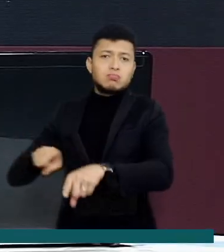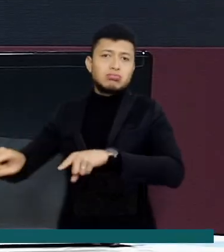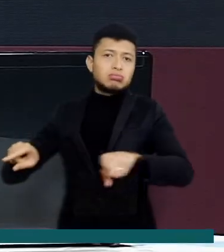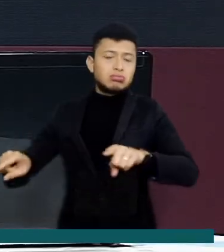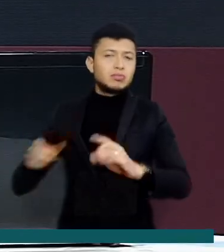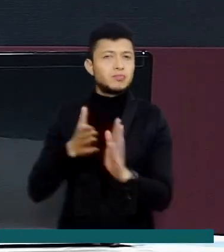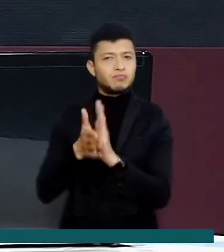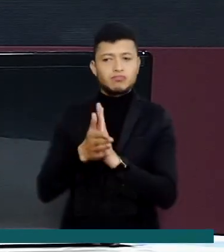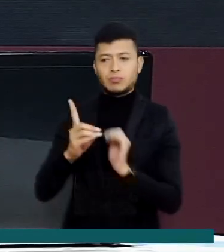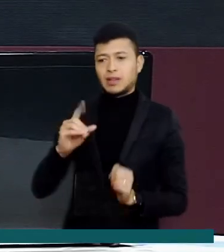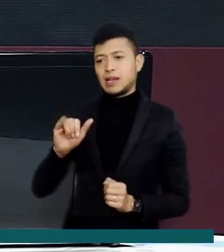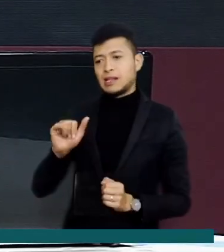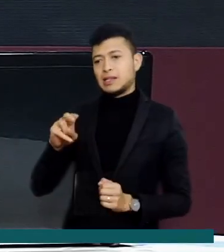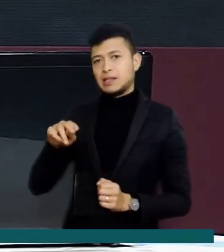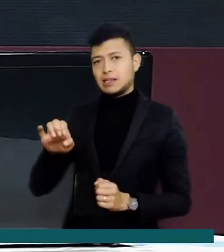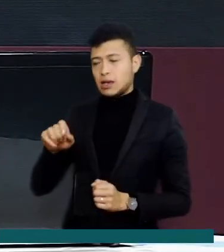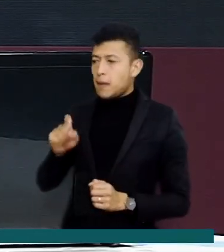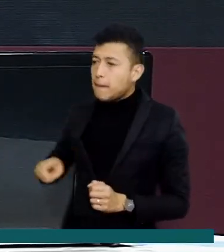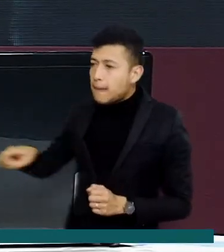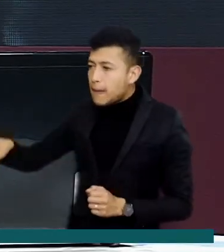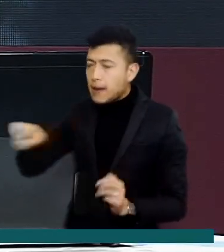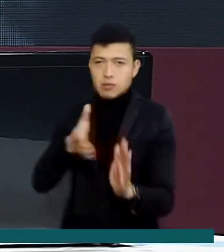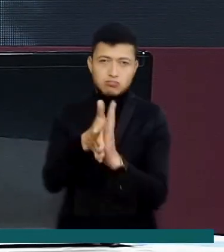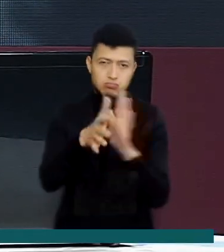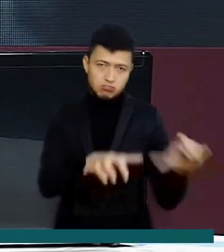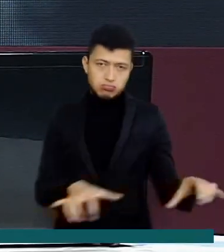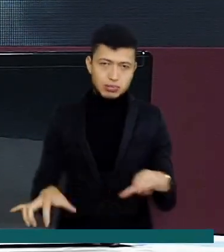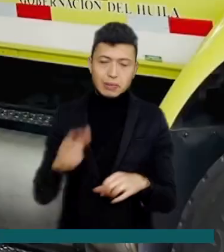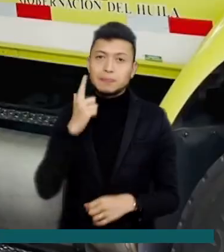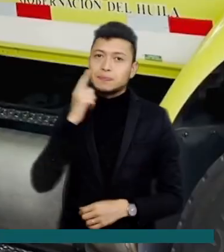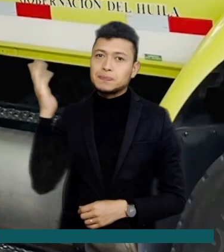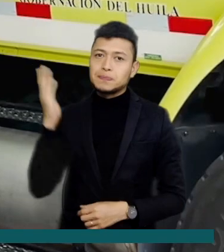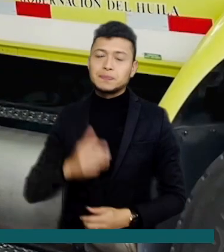Dayan Trujillo hizo un recorrido por la zona y nos trae la siguiente historia.